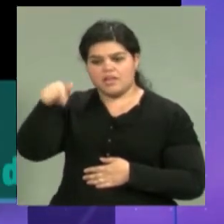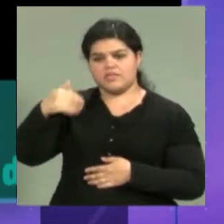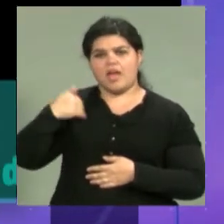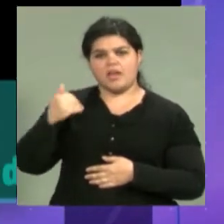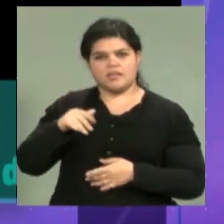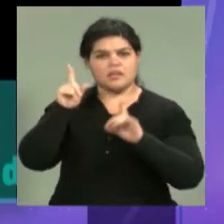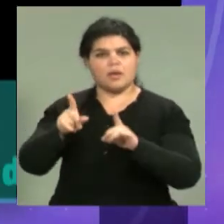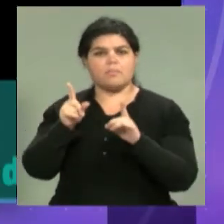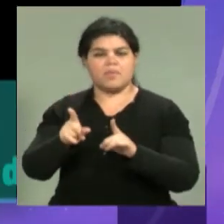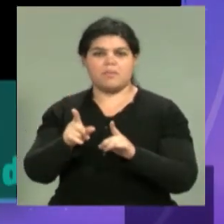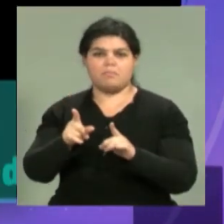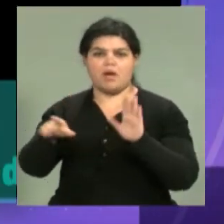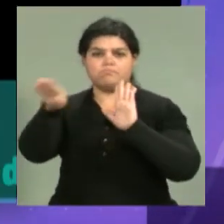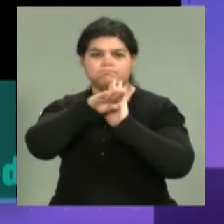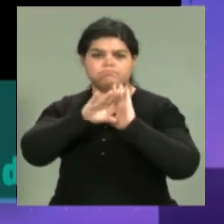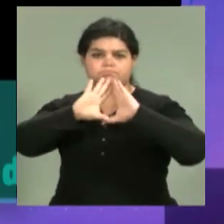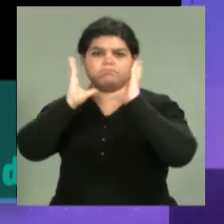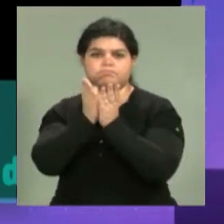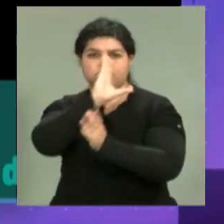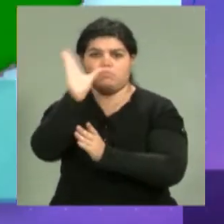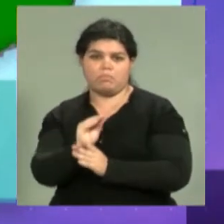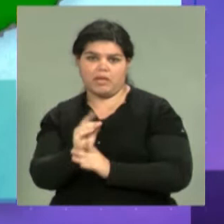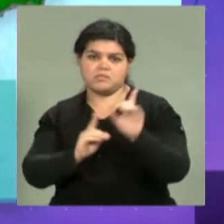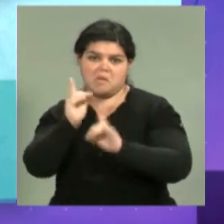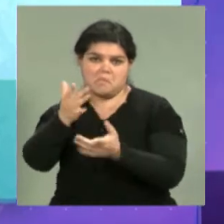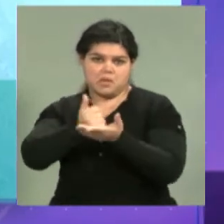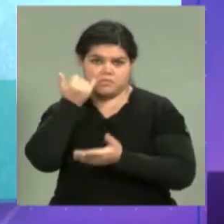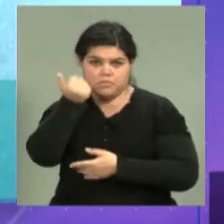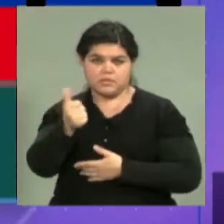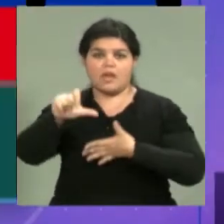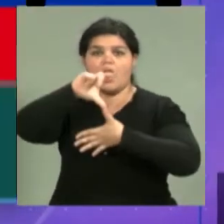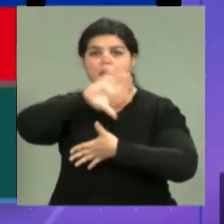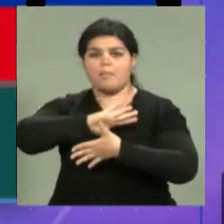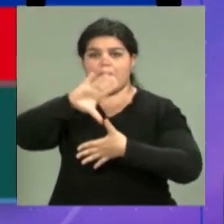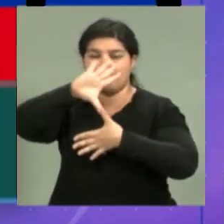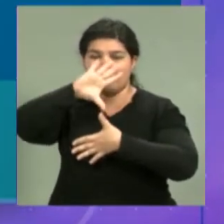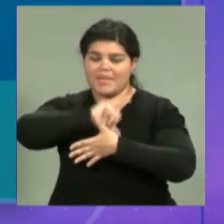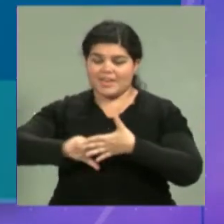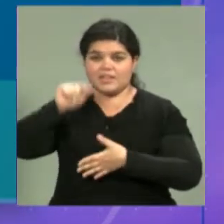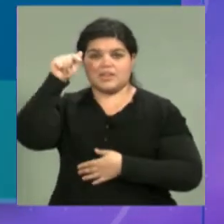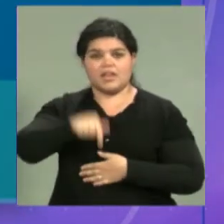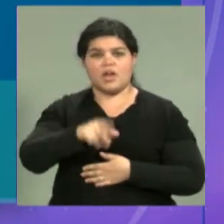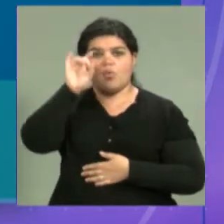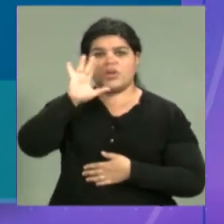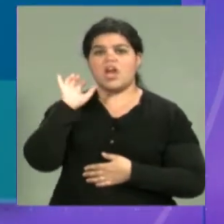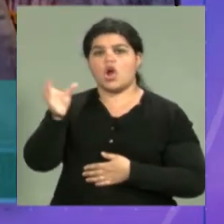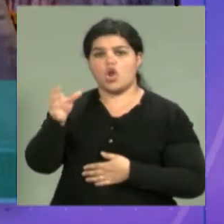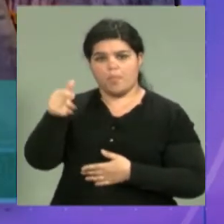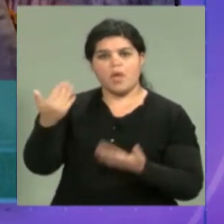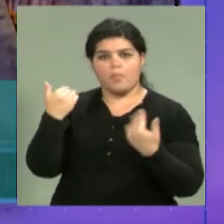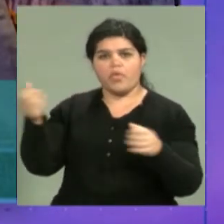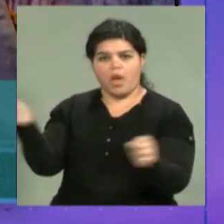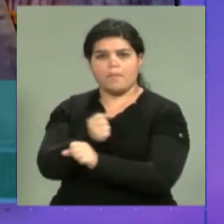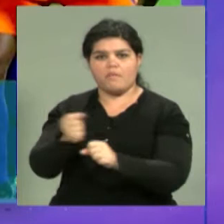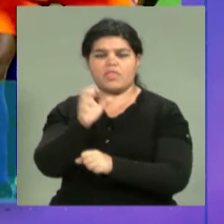los parámetros aceptados en la gran mayoría de los países. En América Latina, solo en Colombia está reglamentada la práctica.